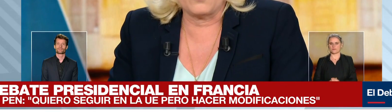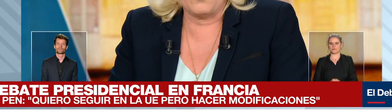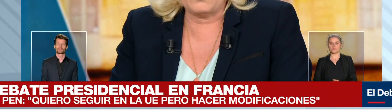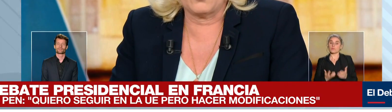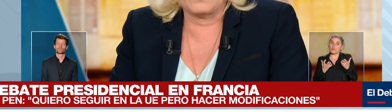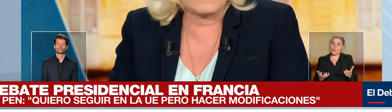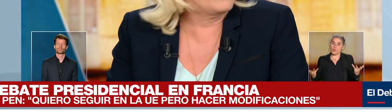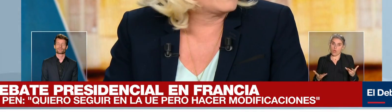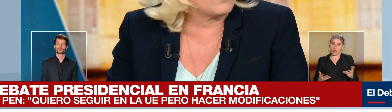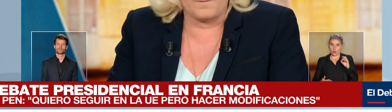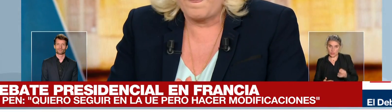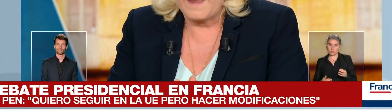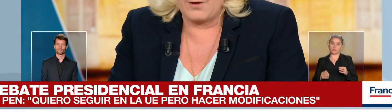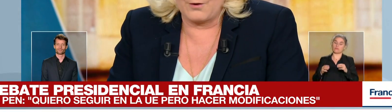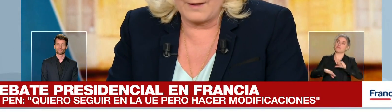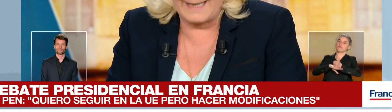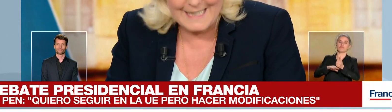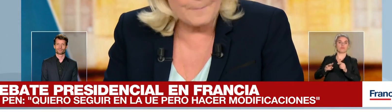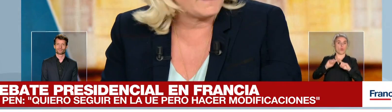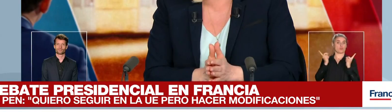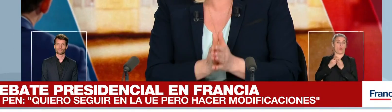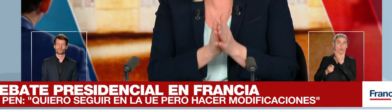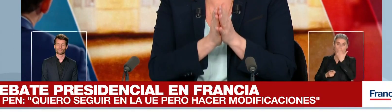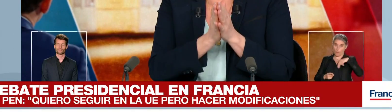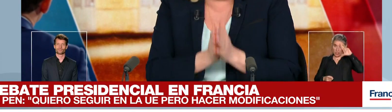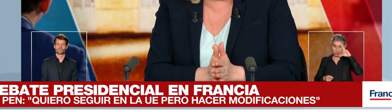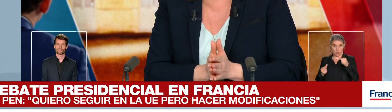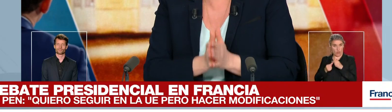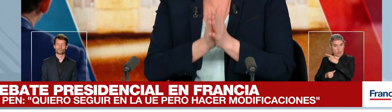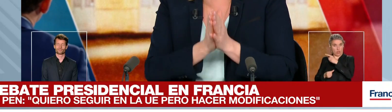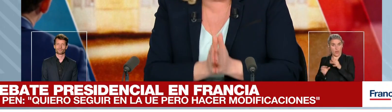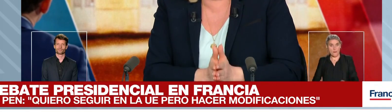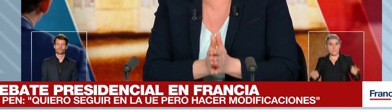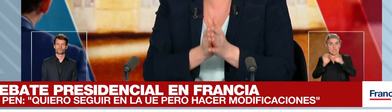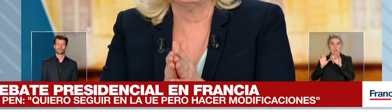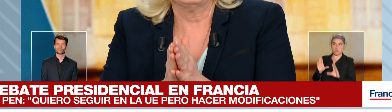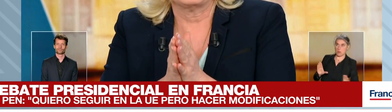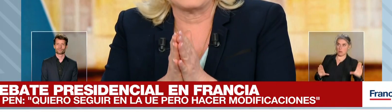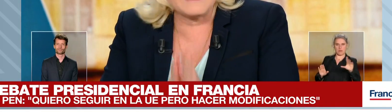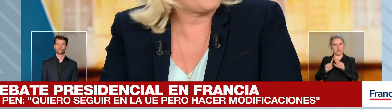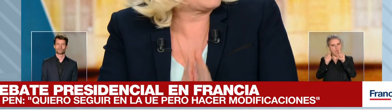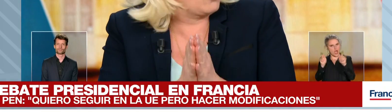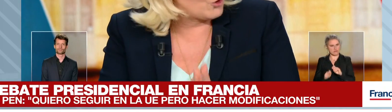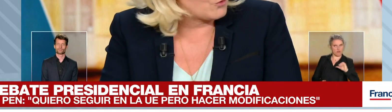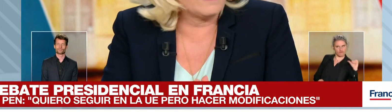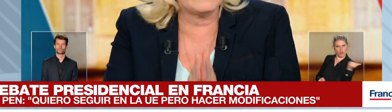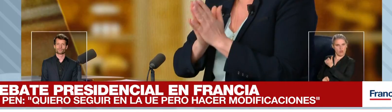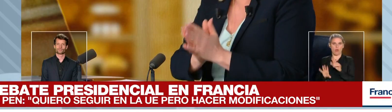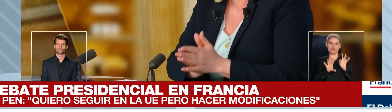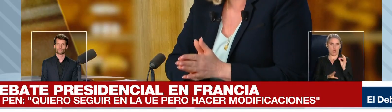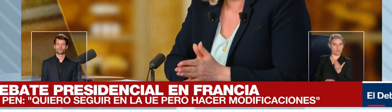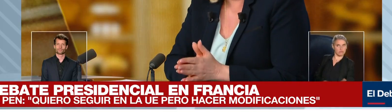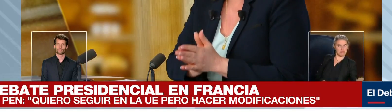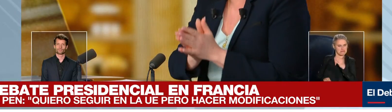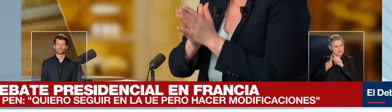es lo que yo quiero hacer. Lo que deseo es que la Comisión Europea respete a las naciones soberanas, que